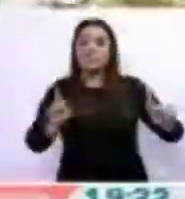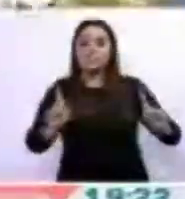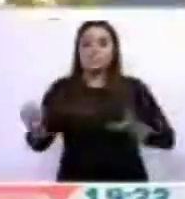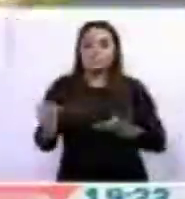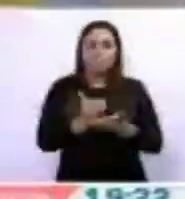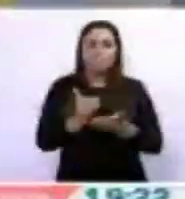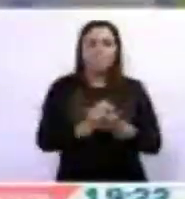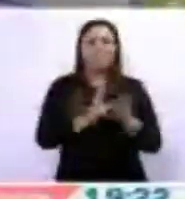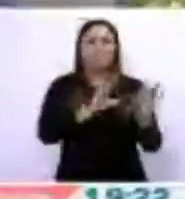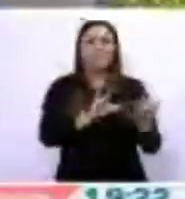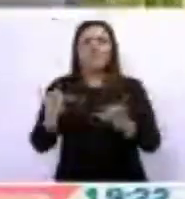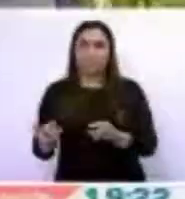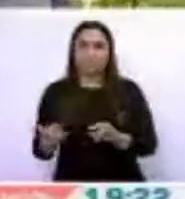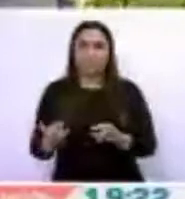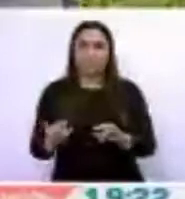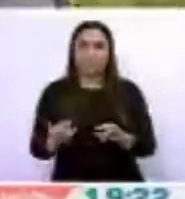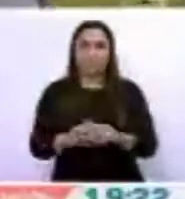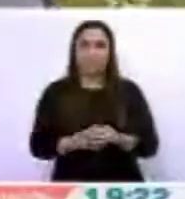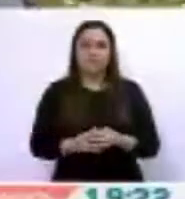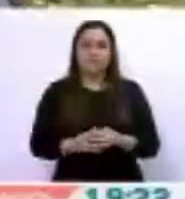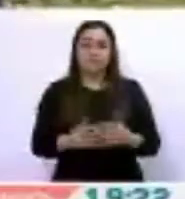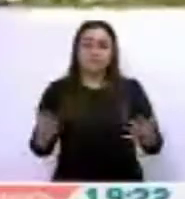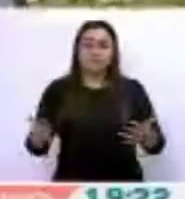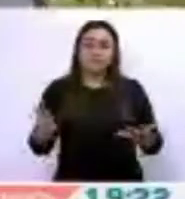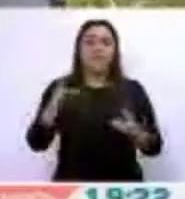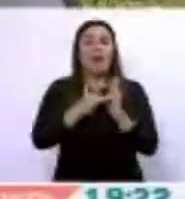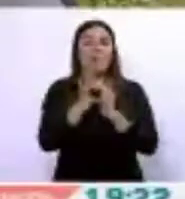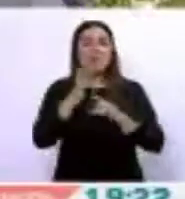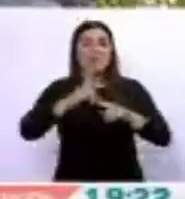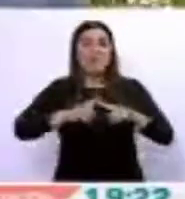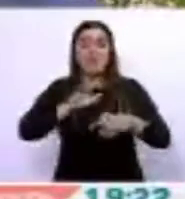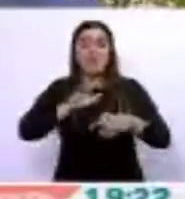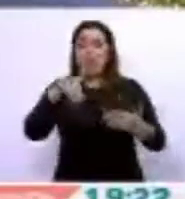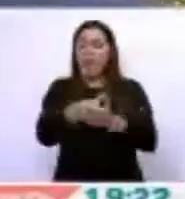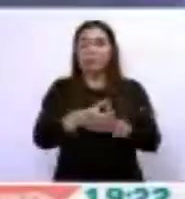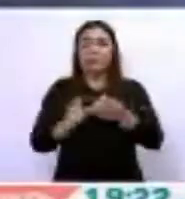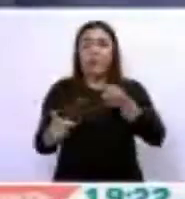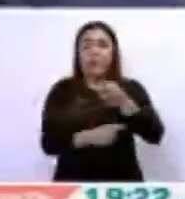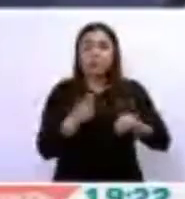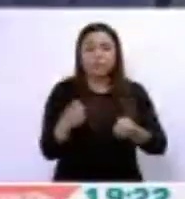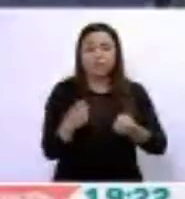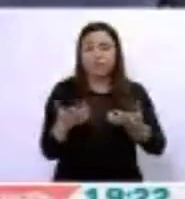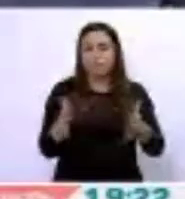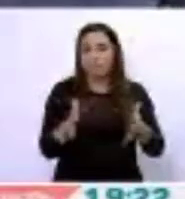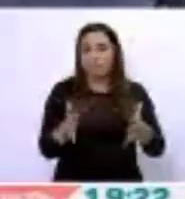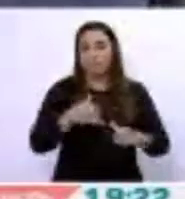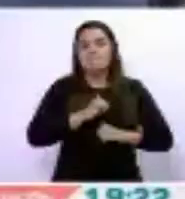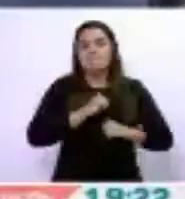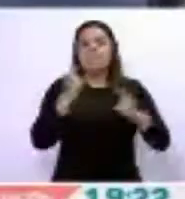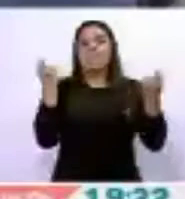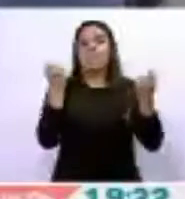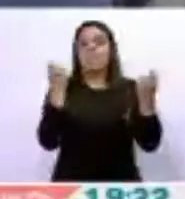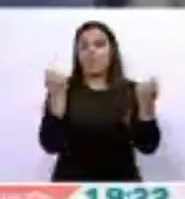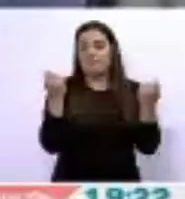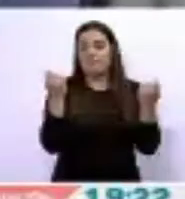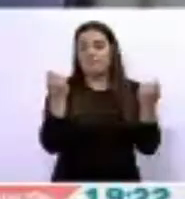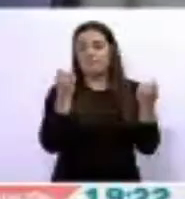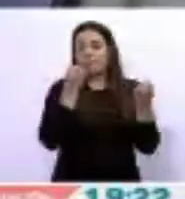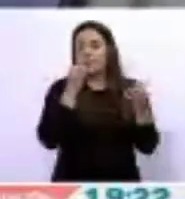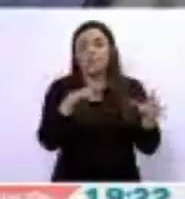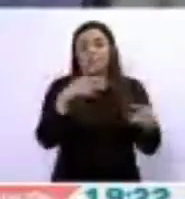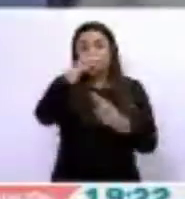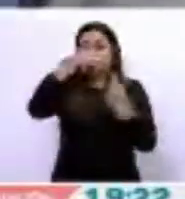o sí, con un... Desde mediados de abril hasta el mes de agosto esperamos una campaña como todos